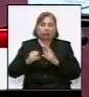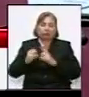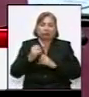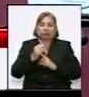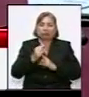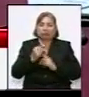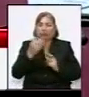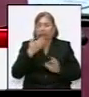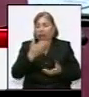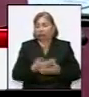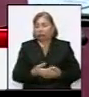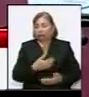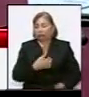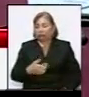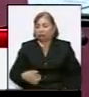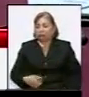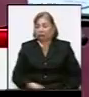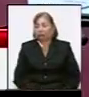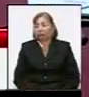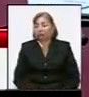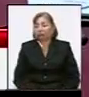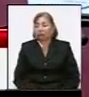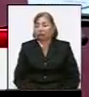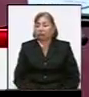muchas gracias presidente